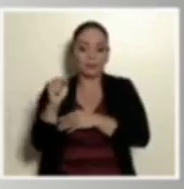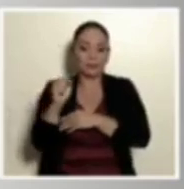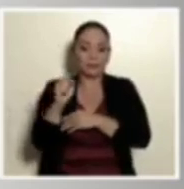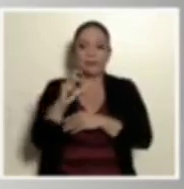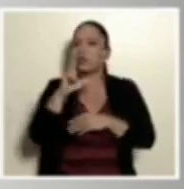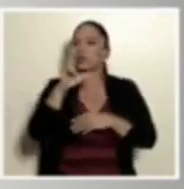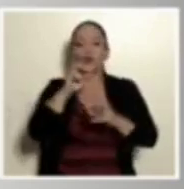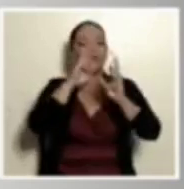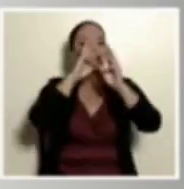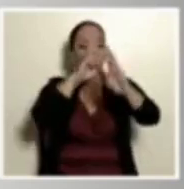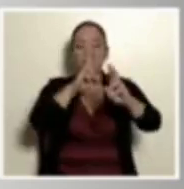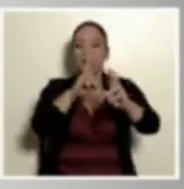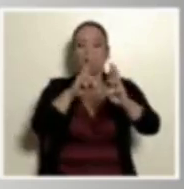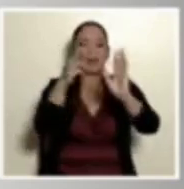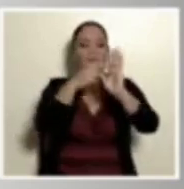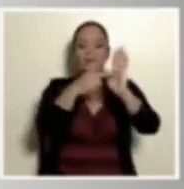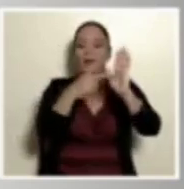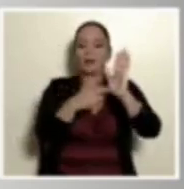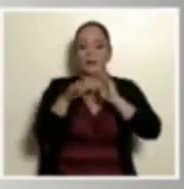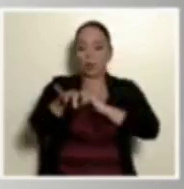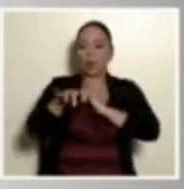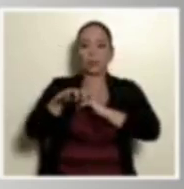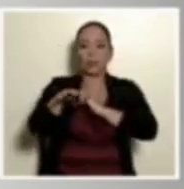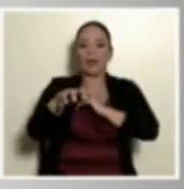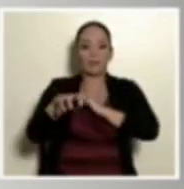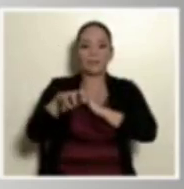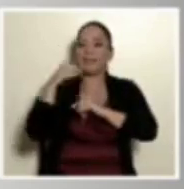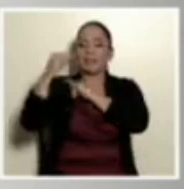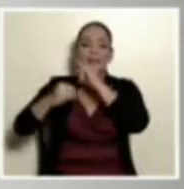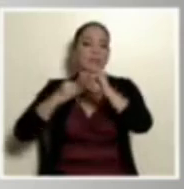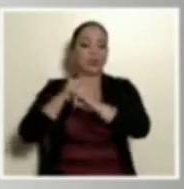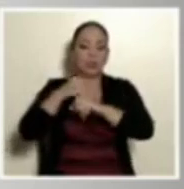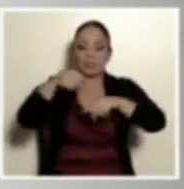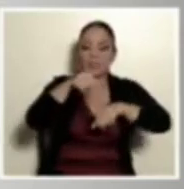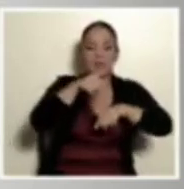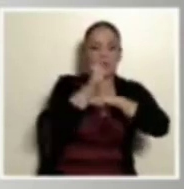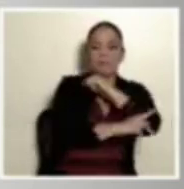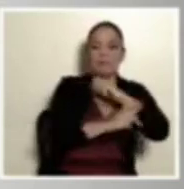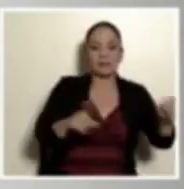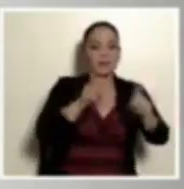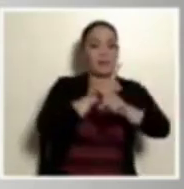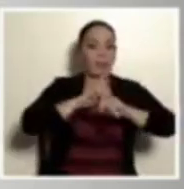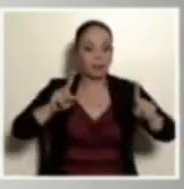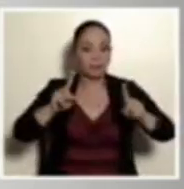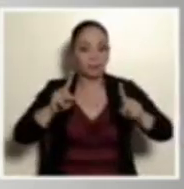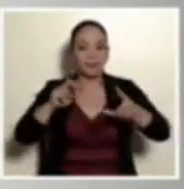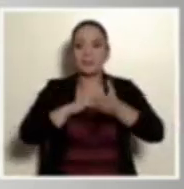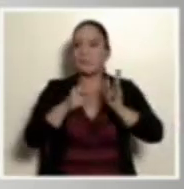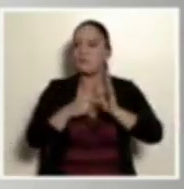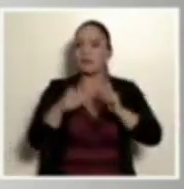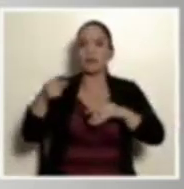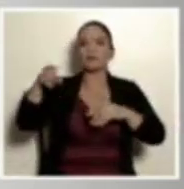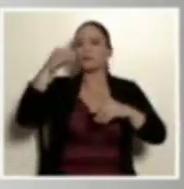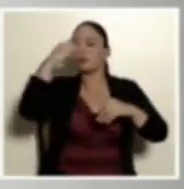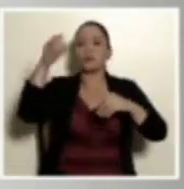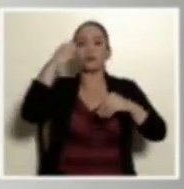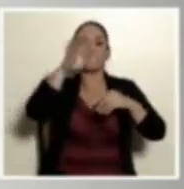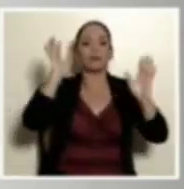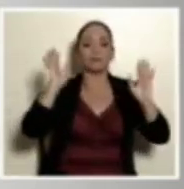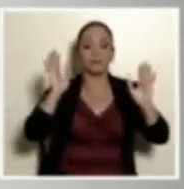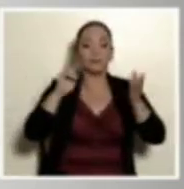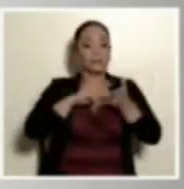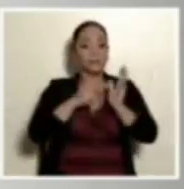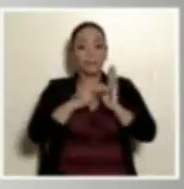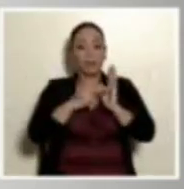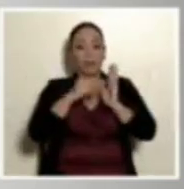contables nacionales e internacionales. ¿Qué nos ha provocado eso? No tener claridad con los datos